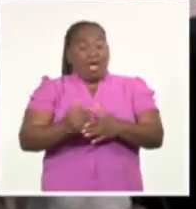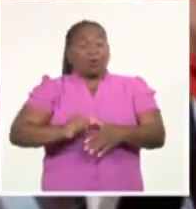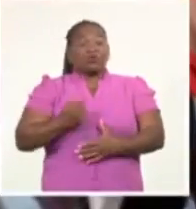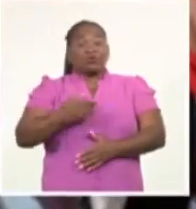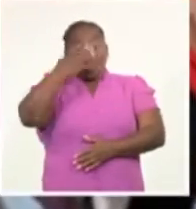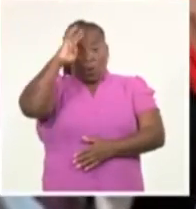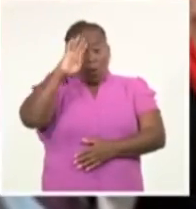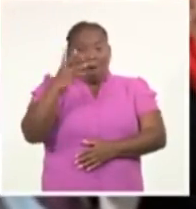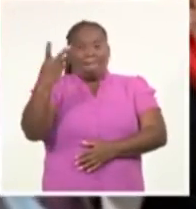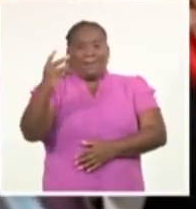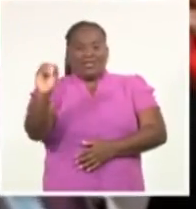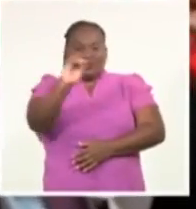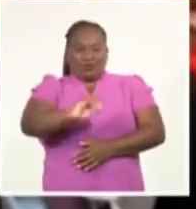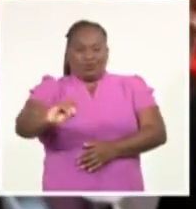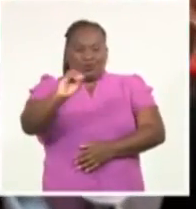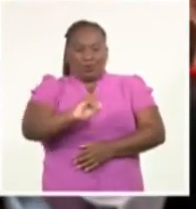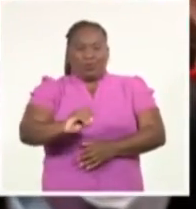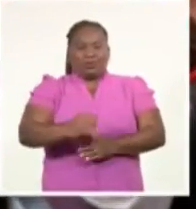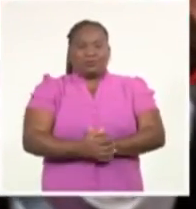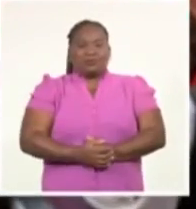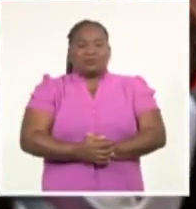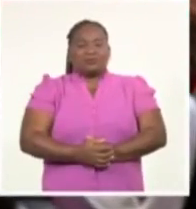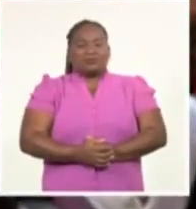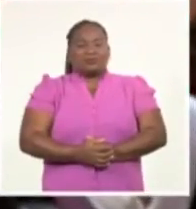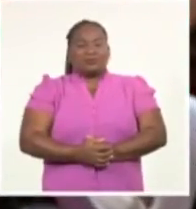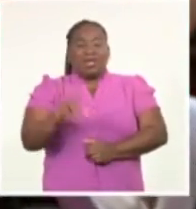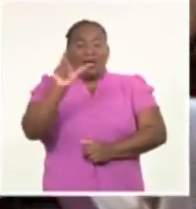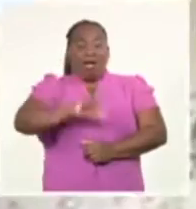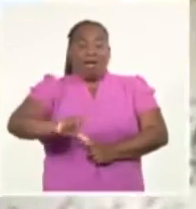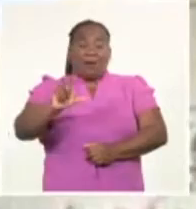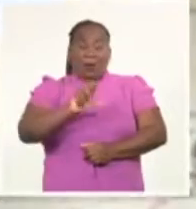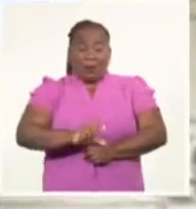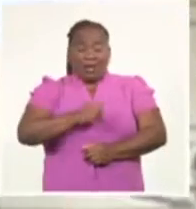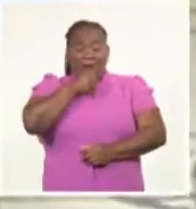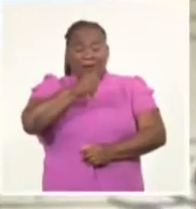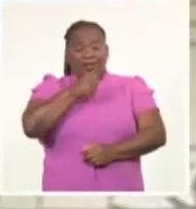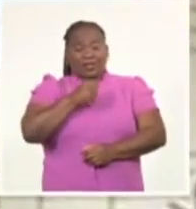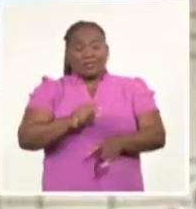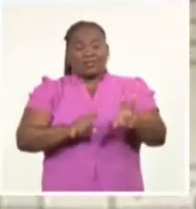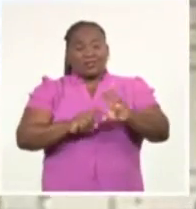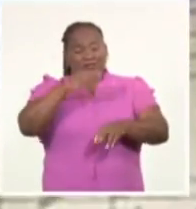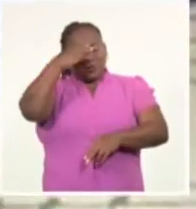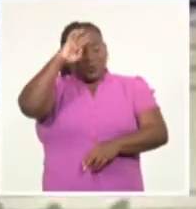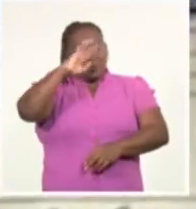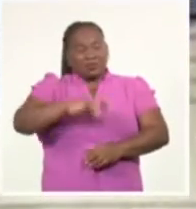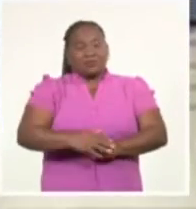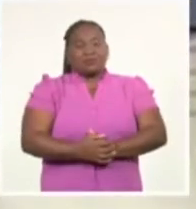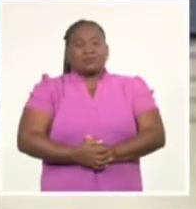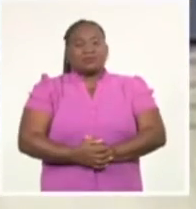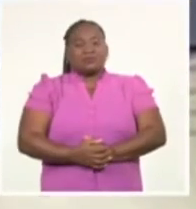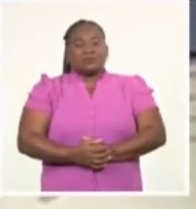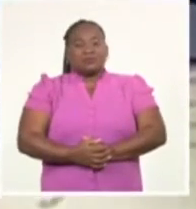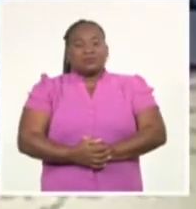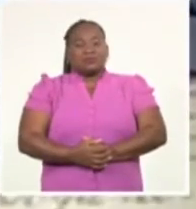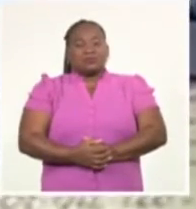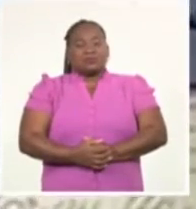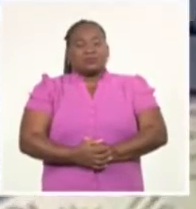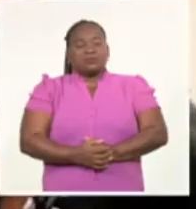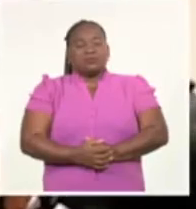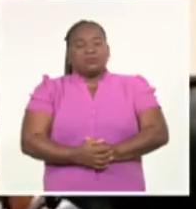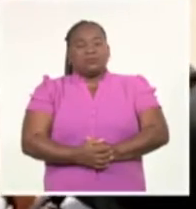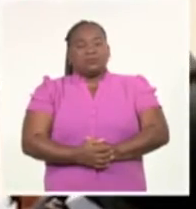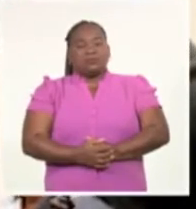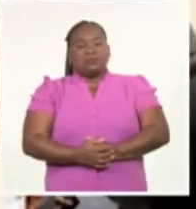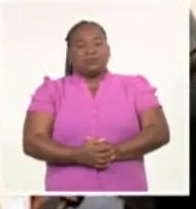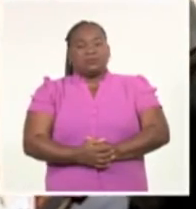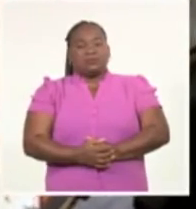Cubana. Desde Audiovisuales Príncipe, de la oficina del historiador de la ciudad de Camagüey, Yusaris Benito y Alejandro García